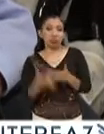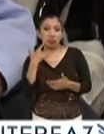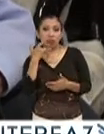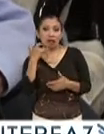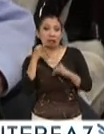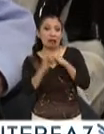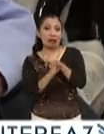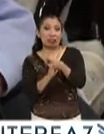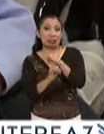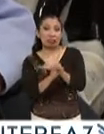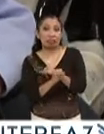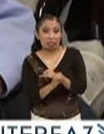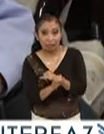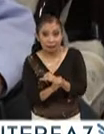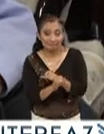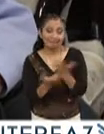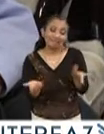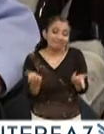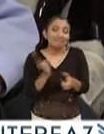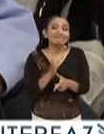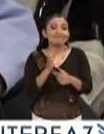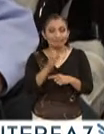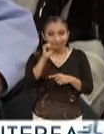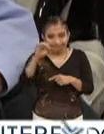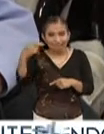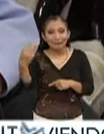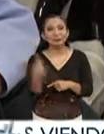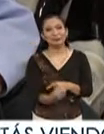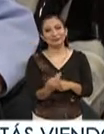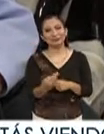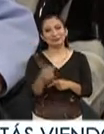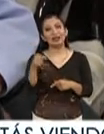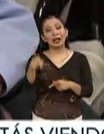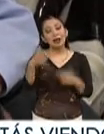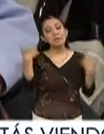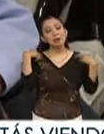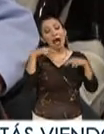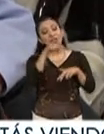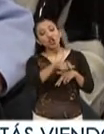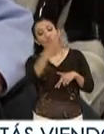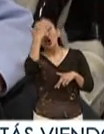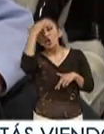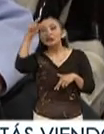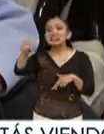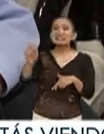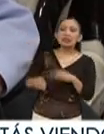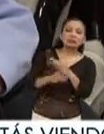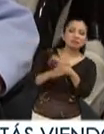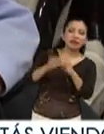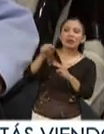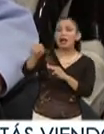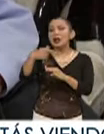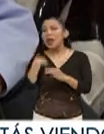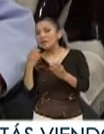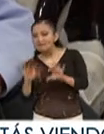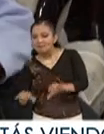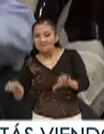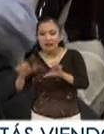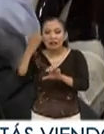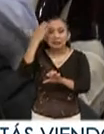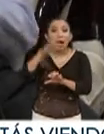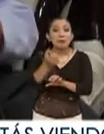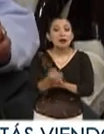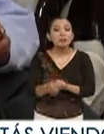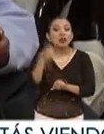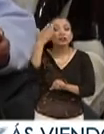la Internet. Entonces, sí es necesario que el maestro conozca las herramientas, las maneje,